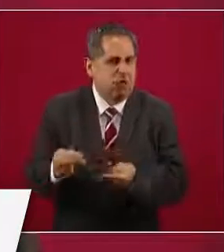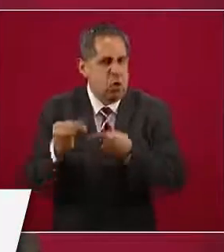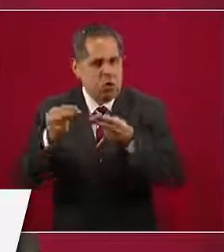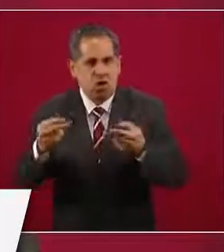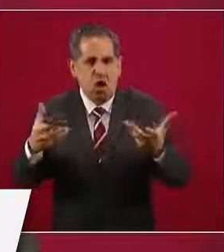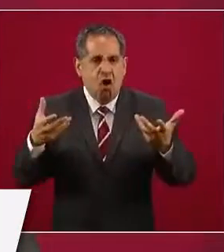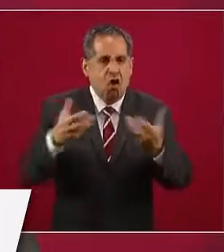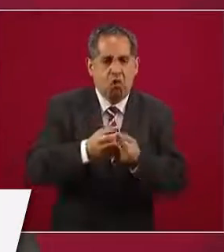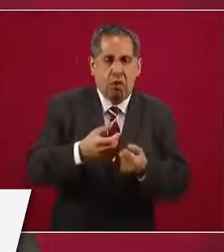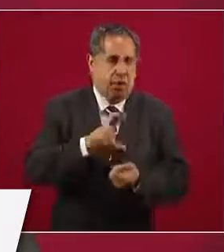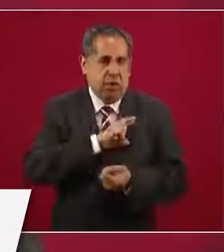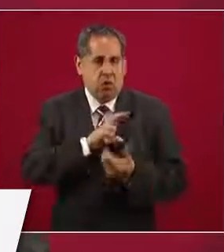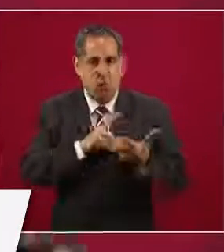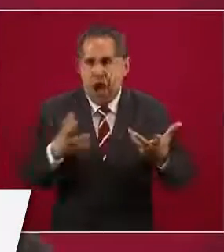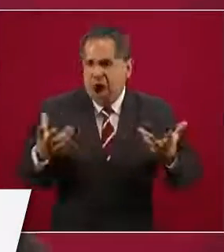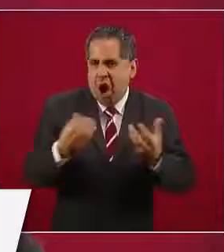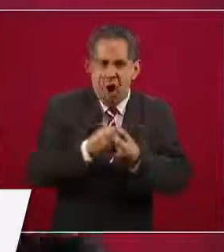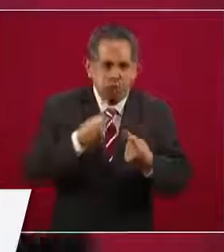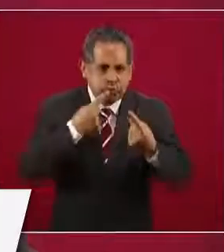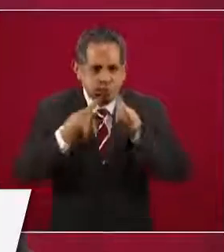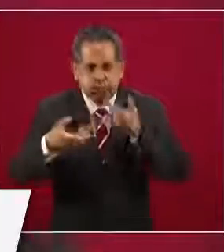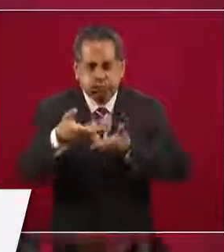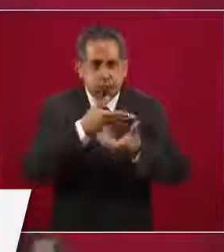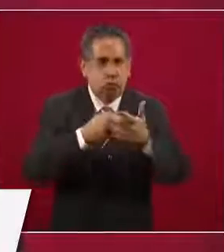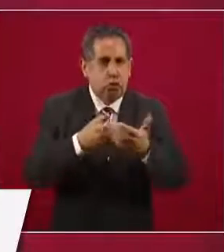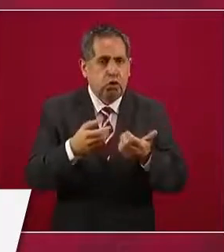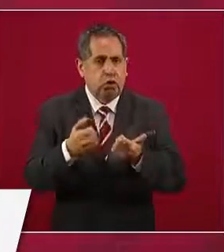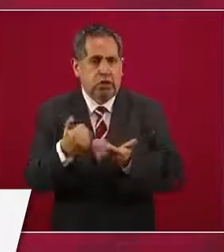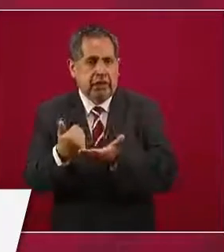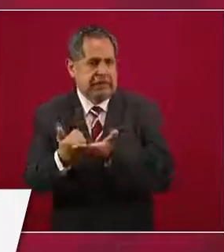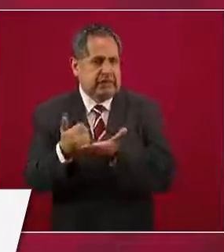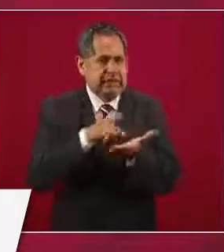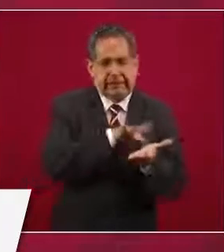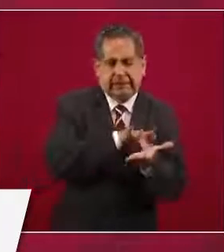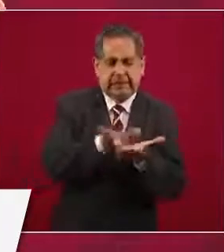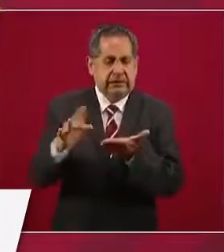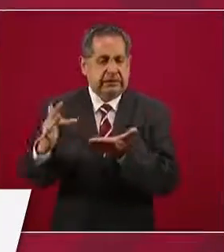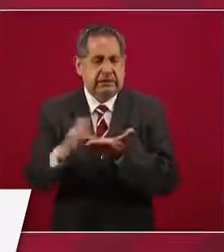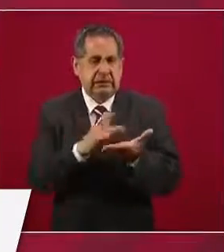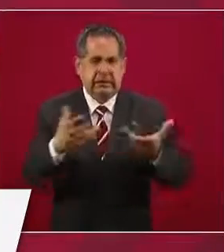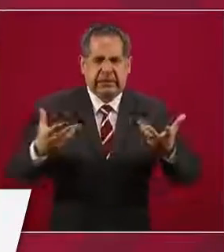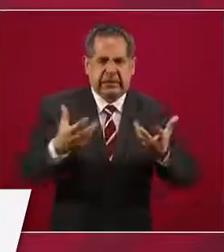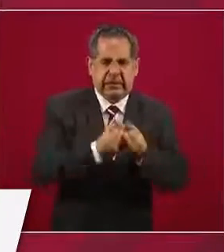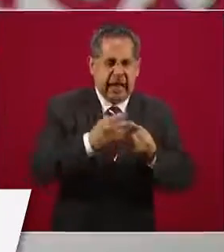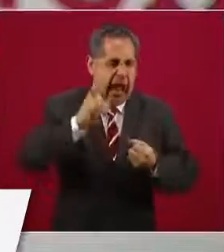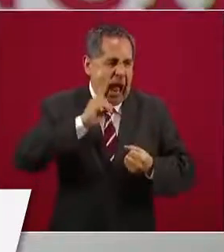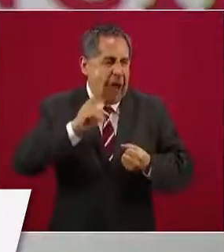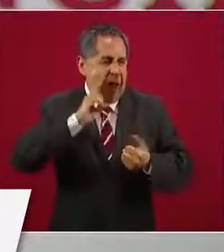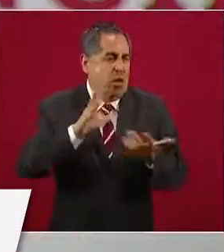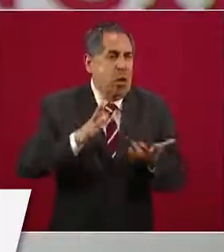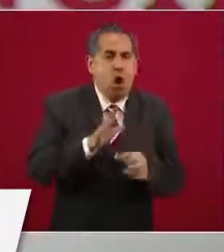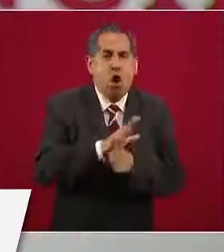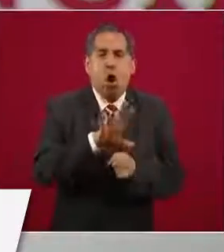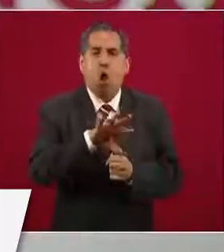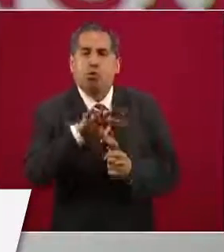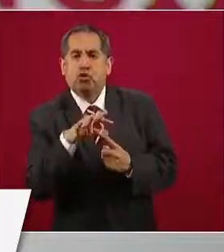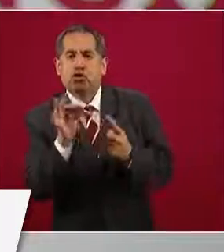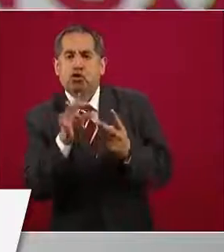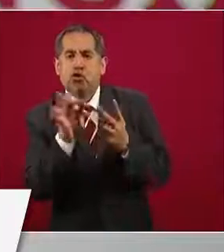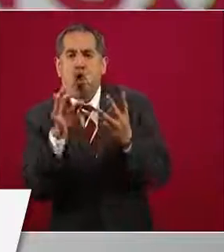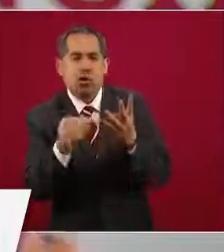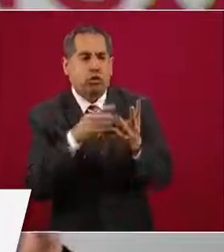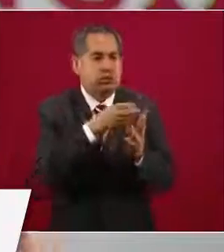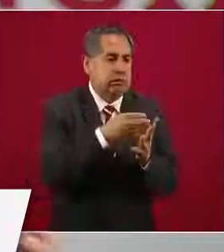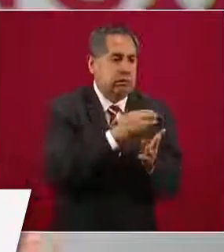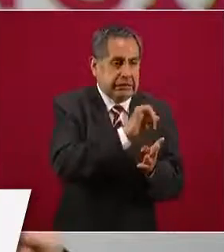empresas privadas para que de manera simultánea se exploren todas las posibilidades y como ya se